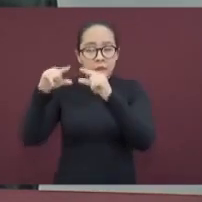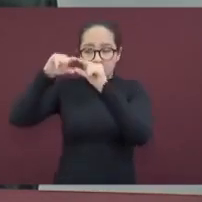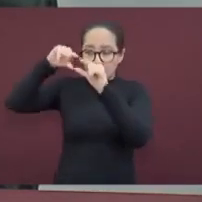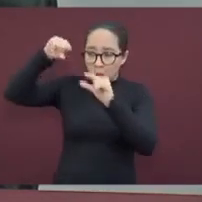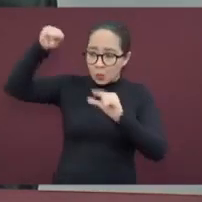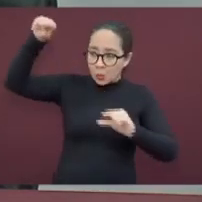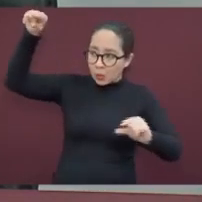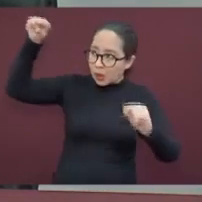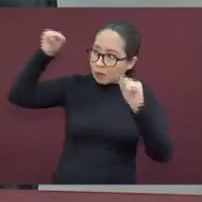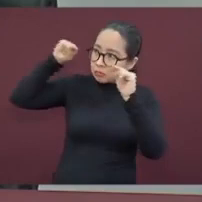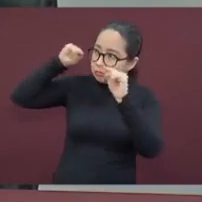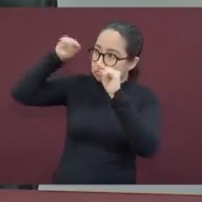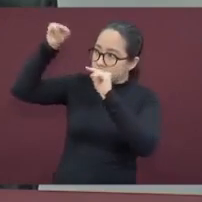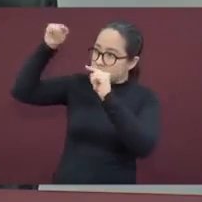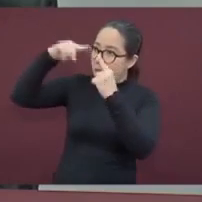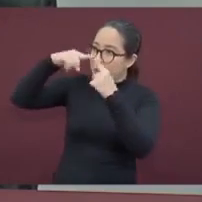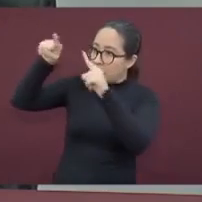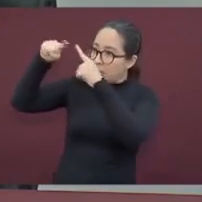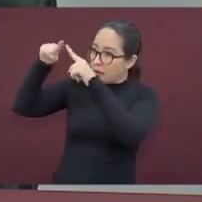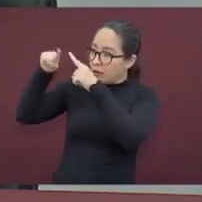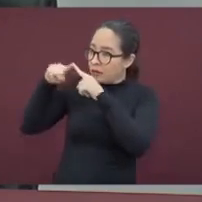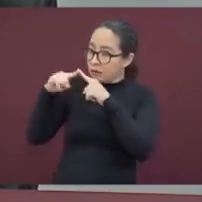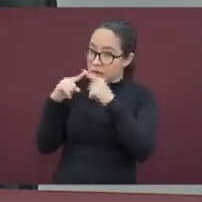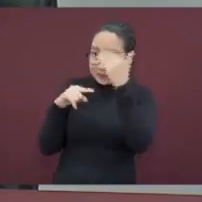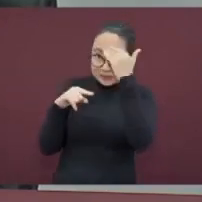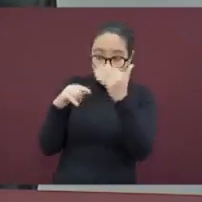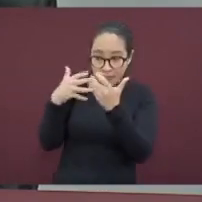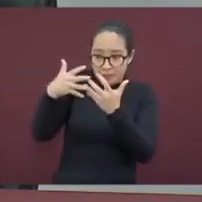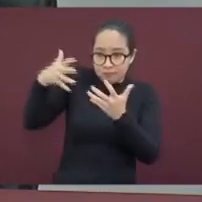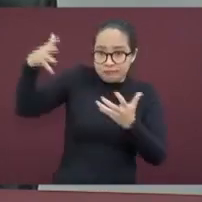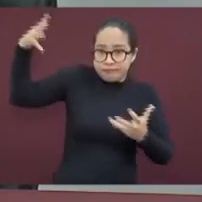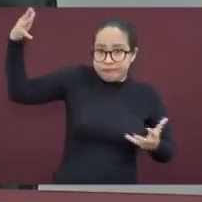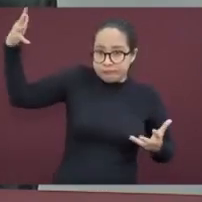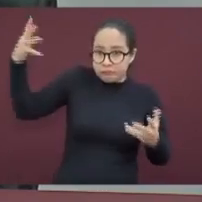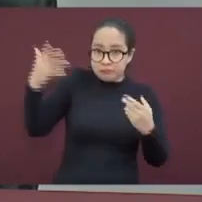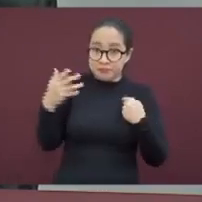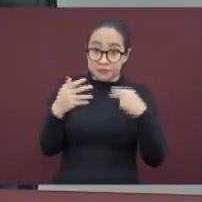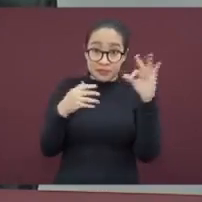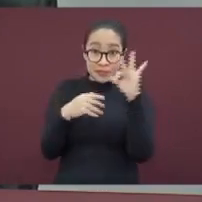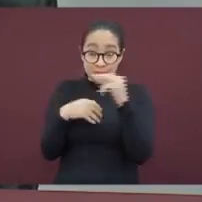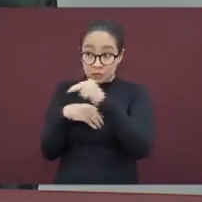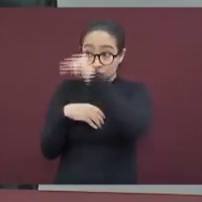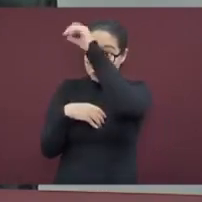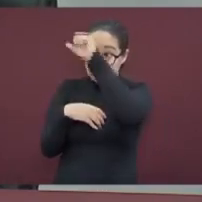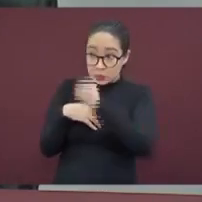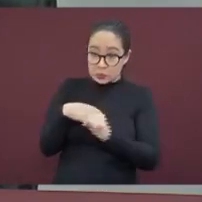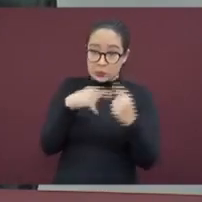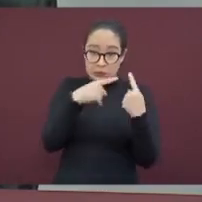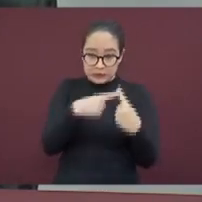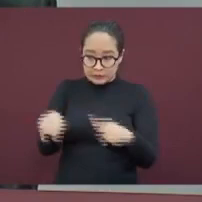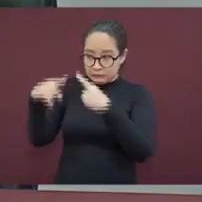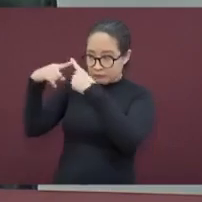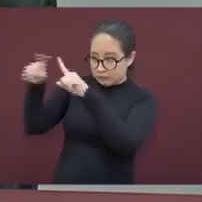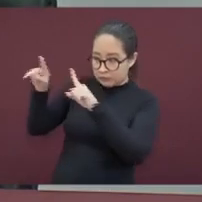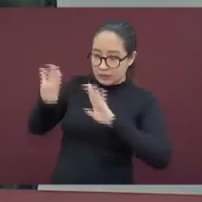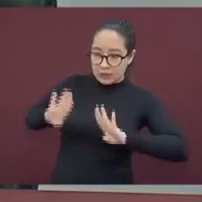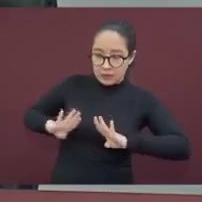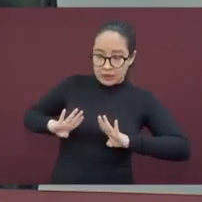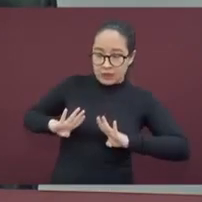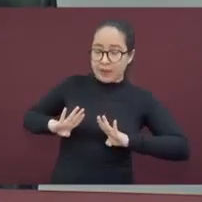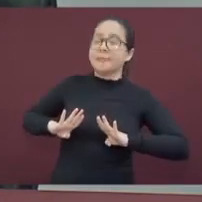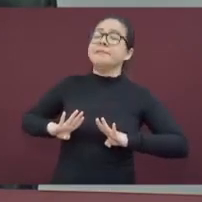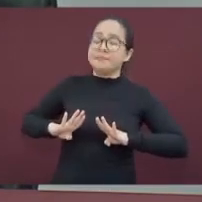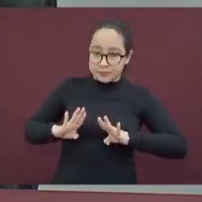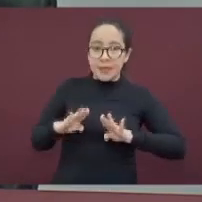las situaciones que se pueden presentar en el norte distan de lo que suceda en el centro o en el sur es por